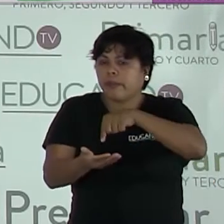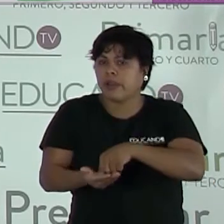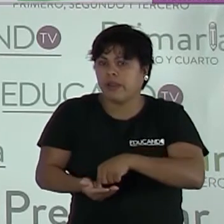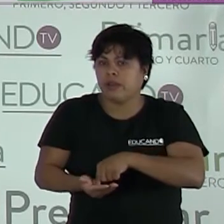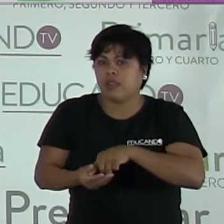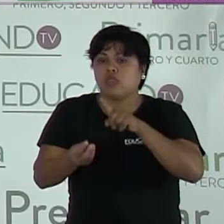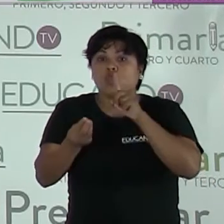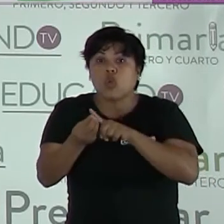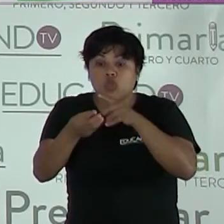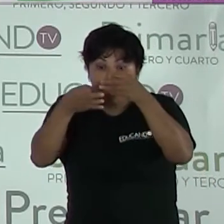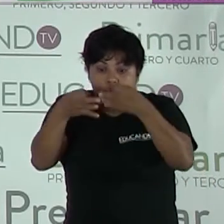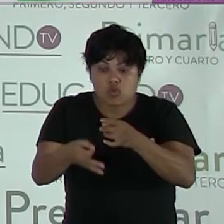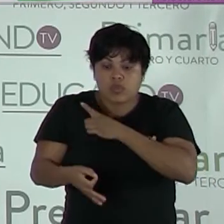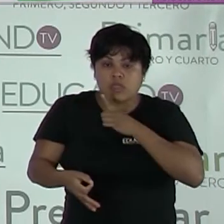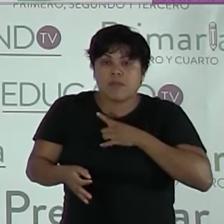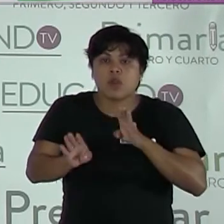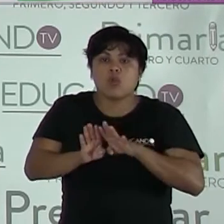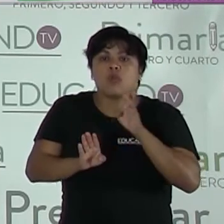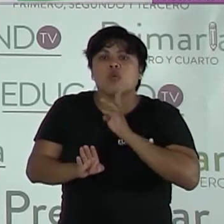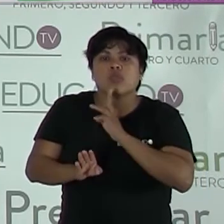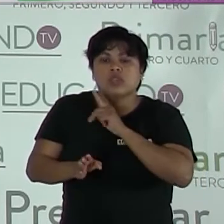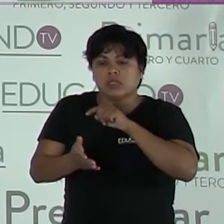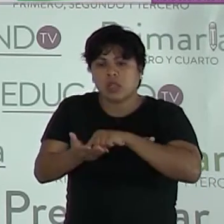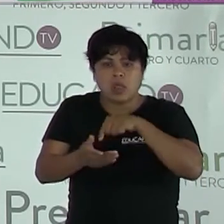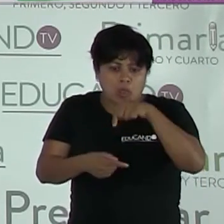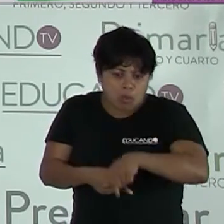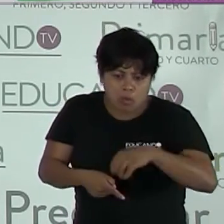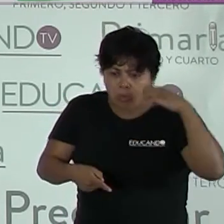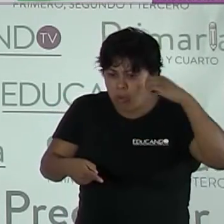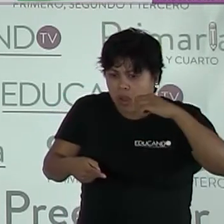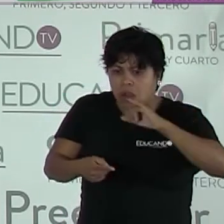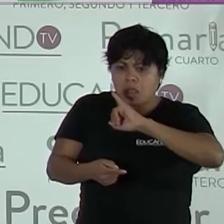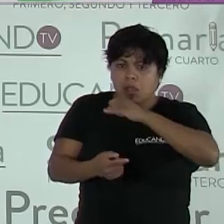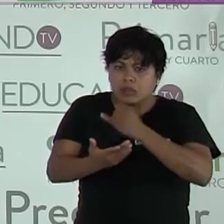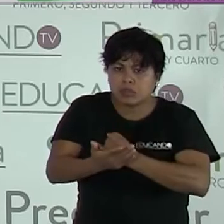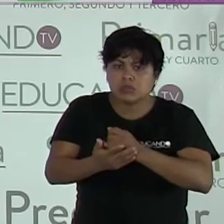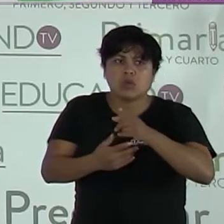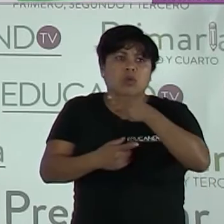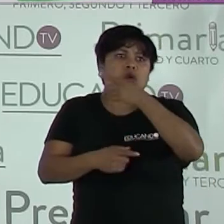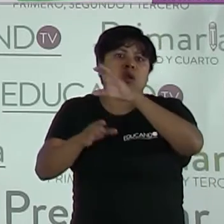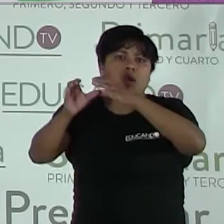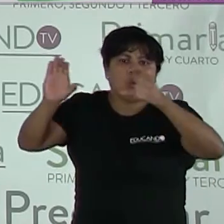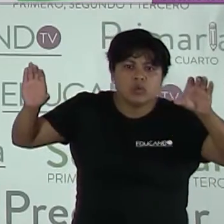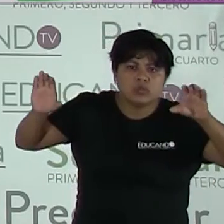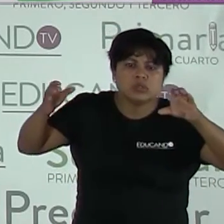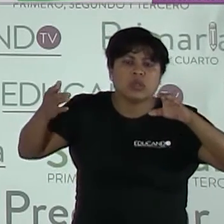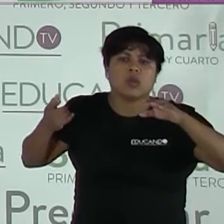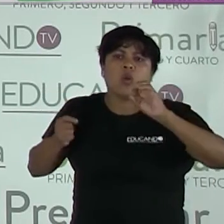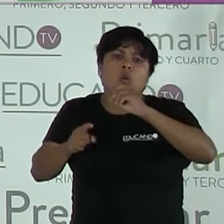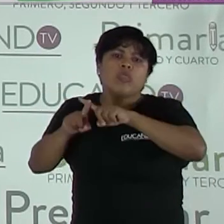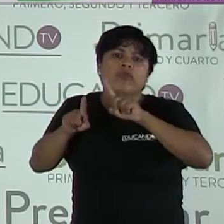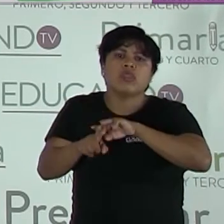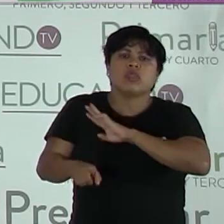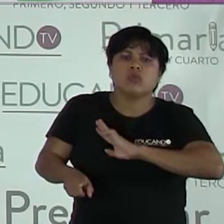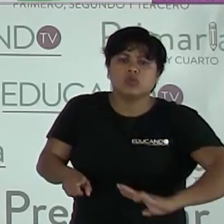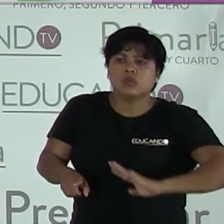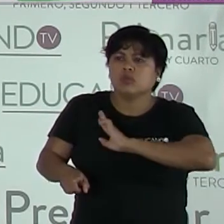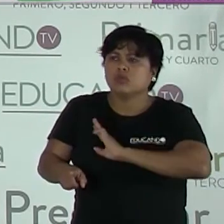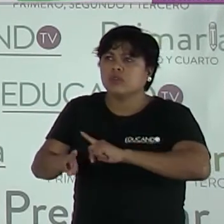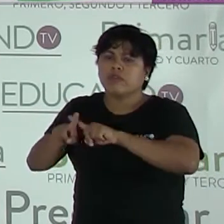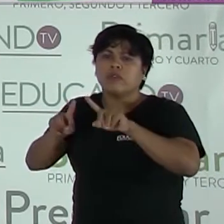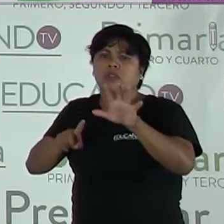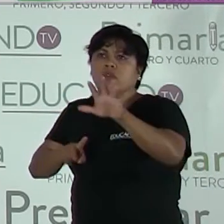lugar donde sucedió dicha noticia. En Oaxaca, en el Istmo, en la costa, en algún municipio en